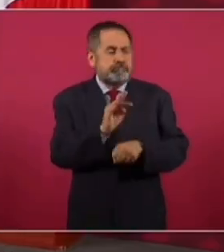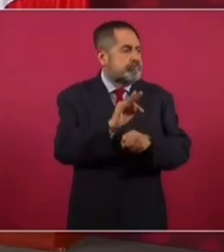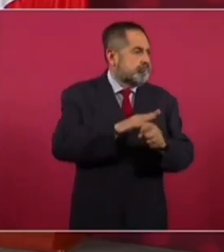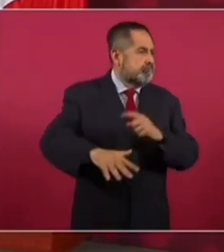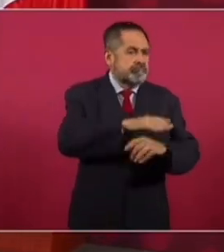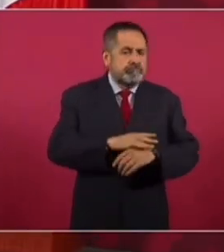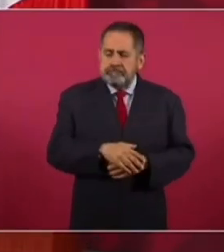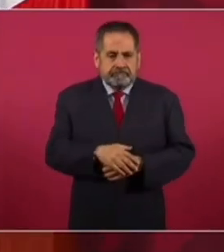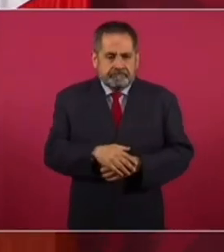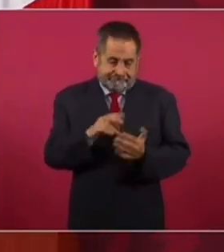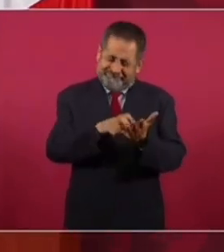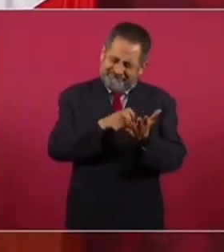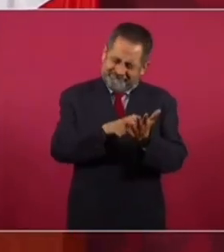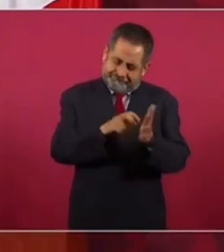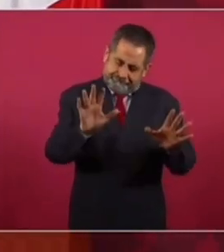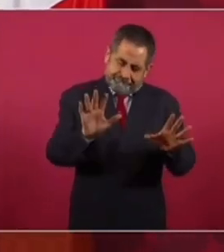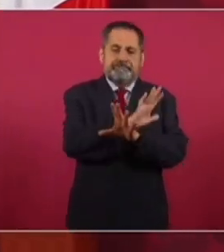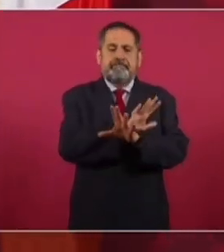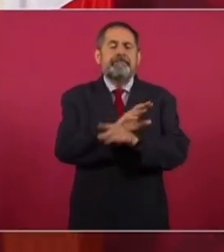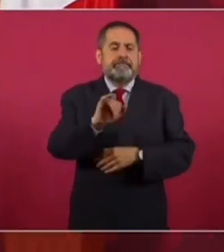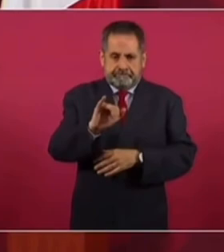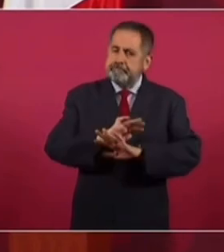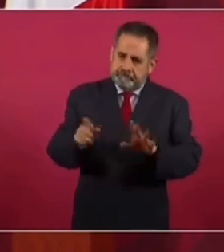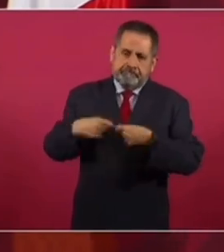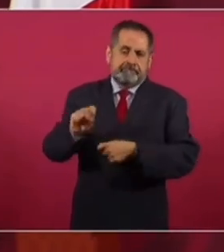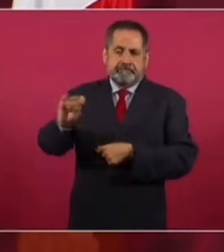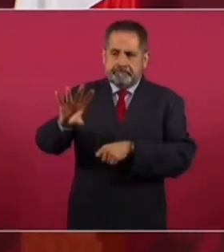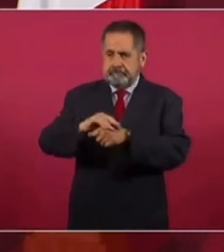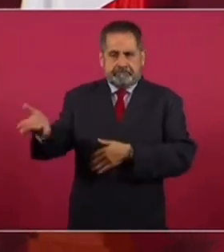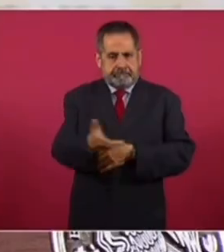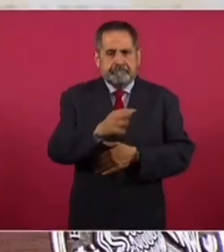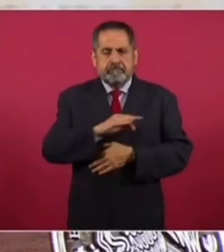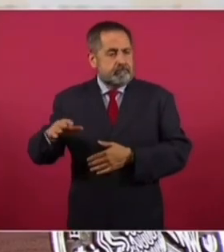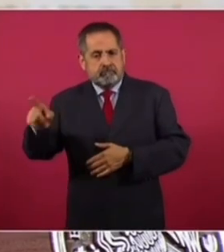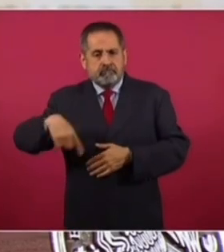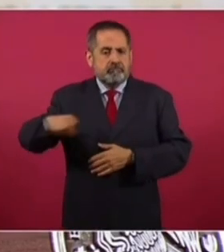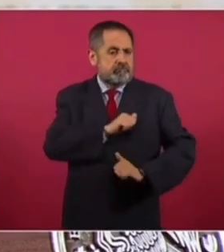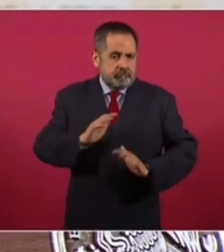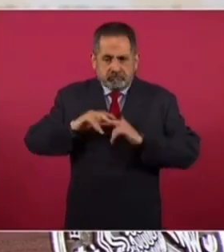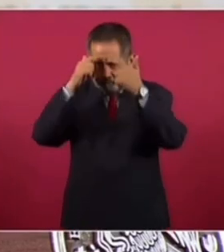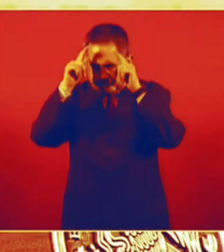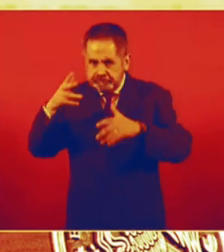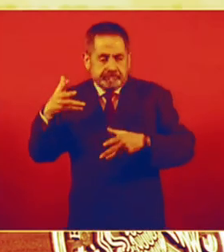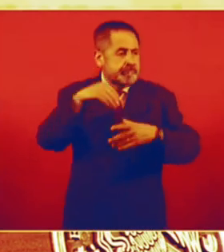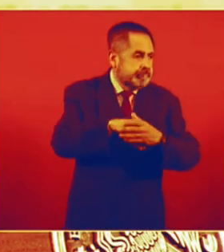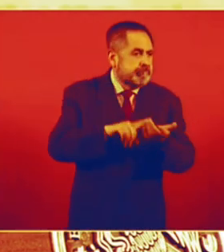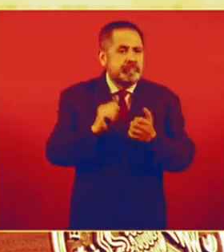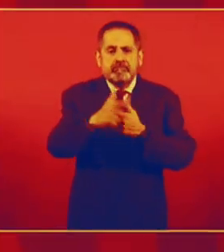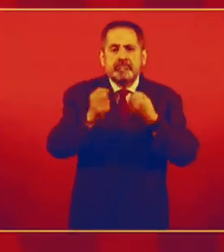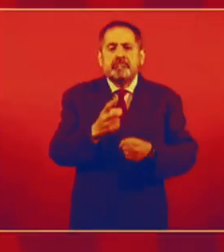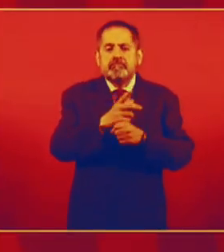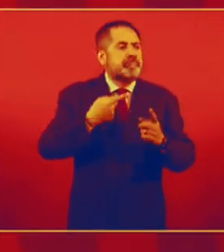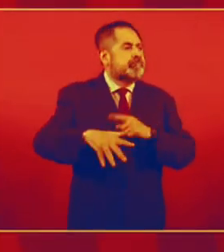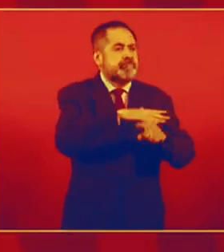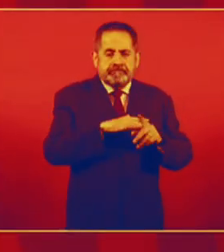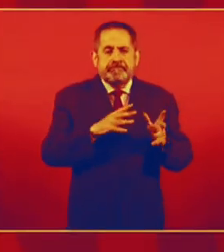logró que se permita el apoyo de seguridad pública y de la Marina. Sin